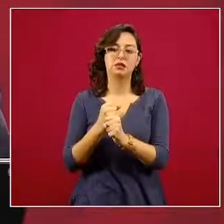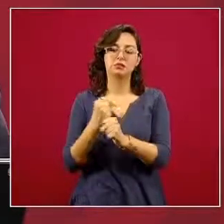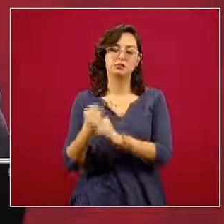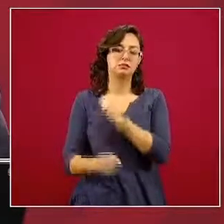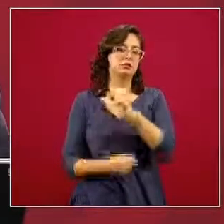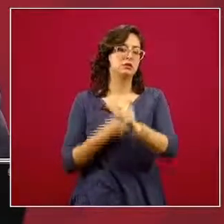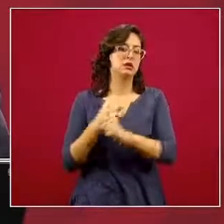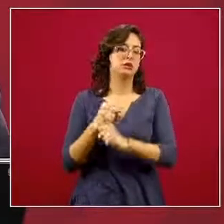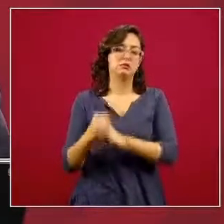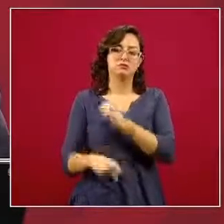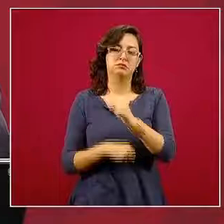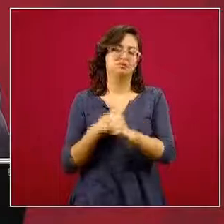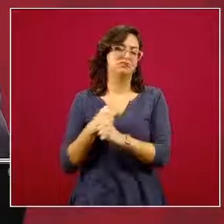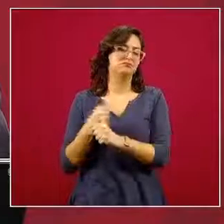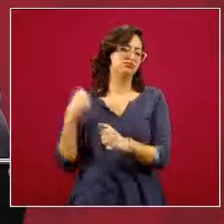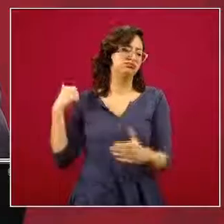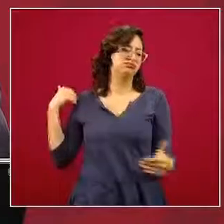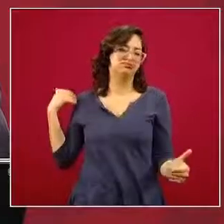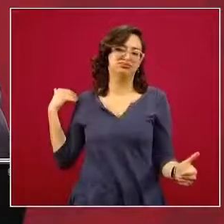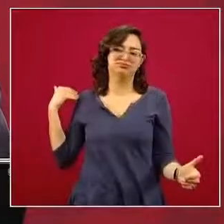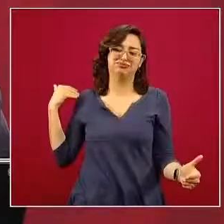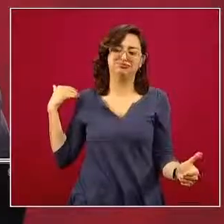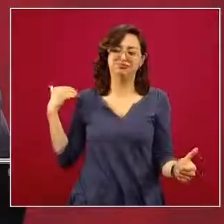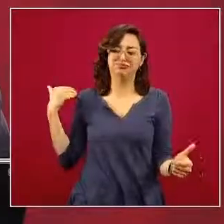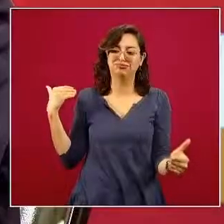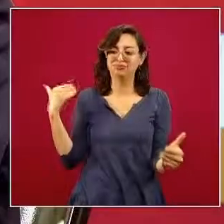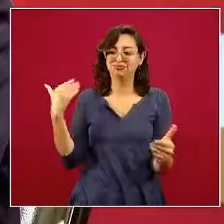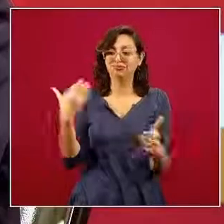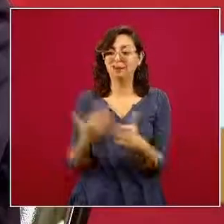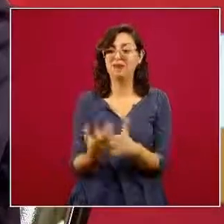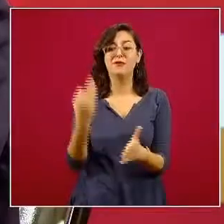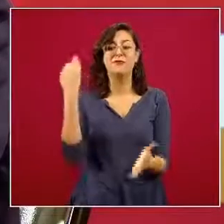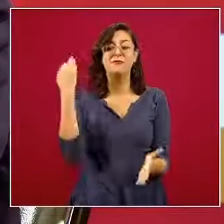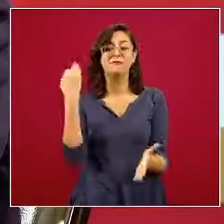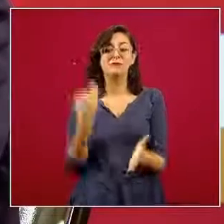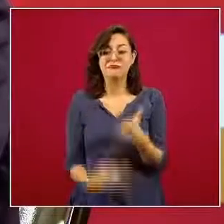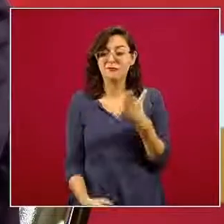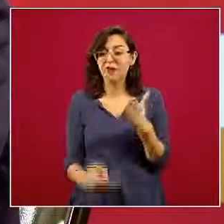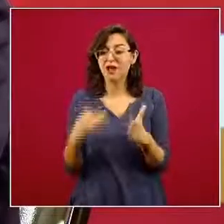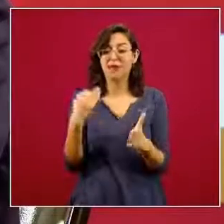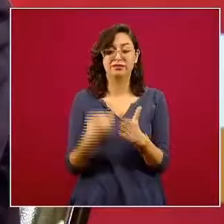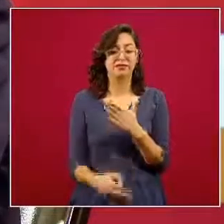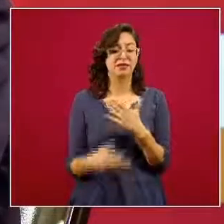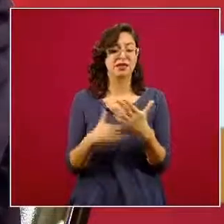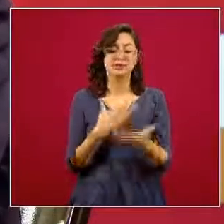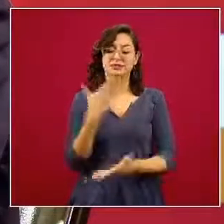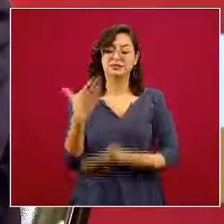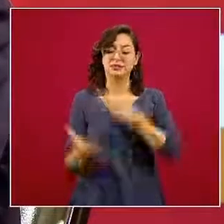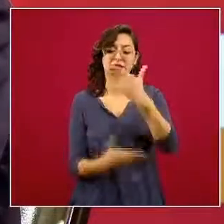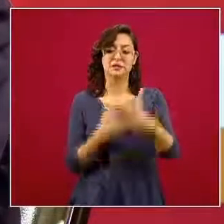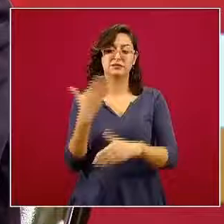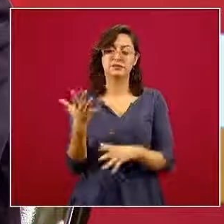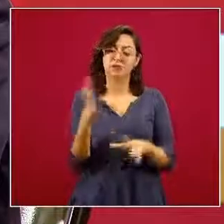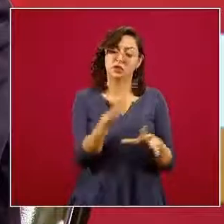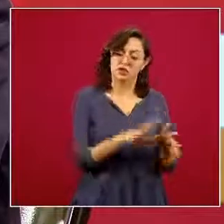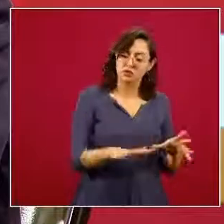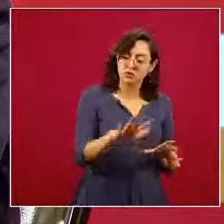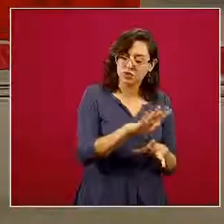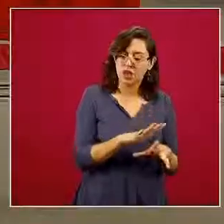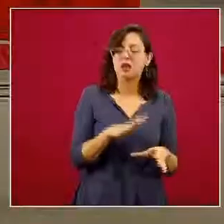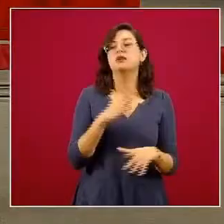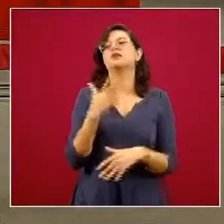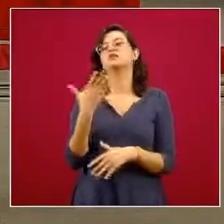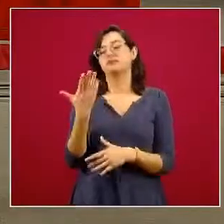quizá ahí es por siglos, ha existido una carencia importantísima de servicios sociales, incluidos los de